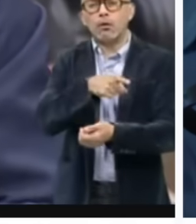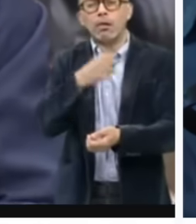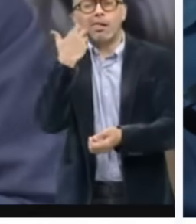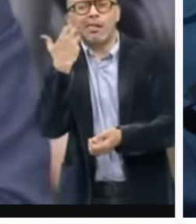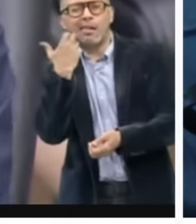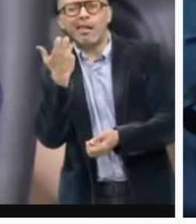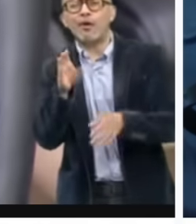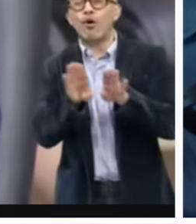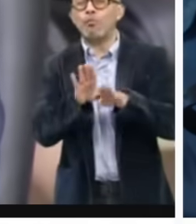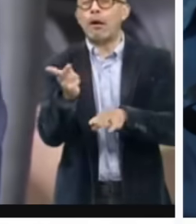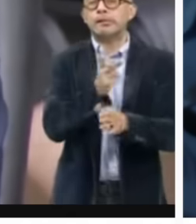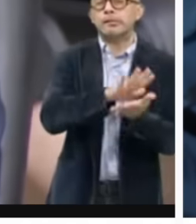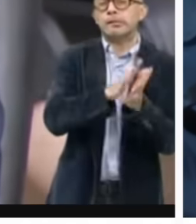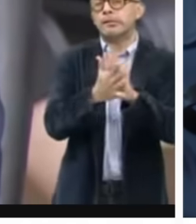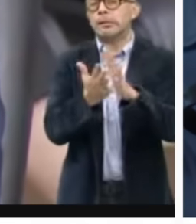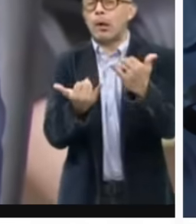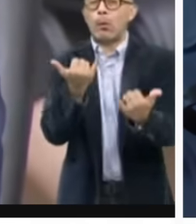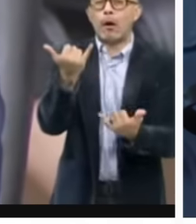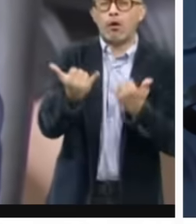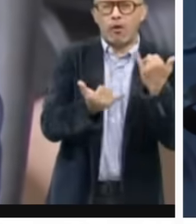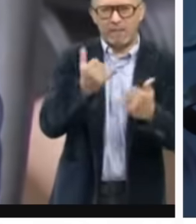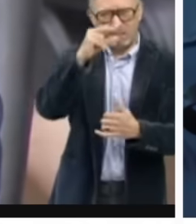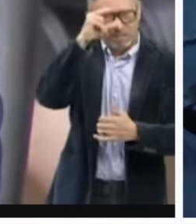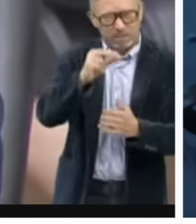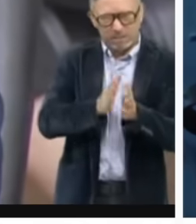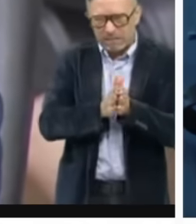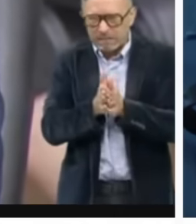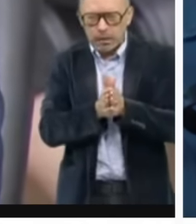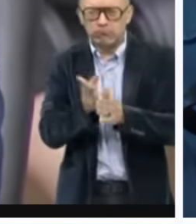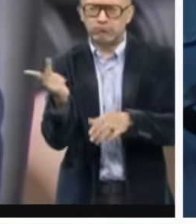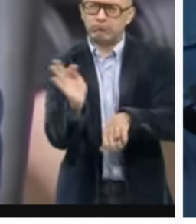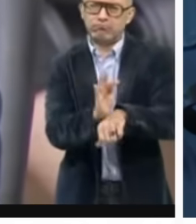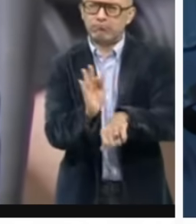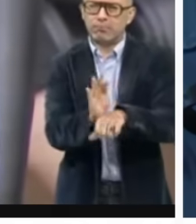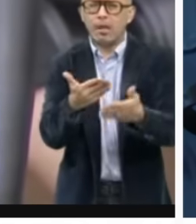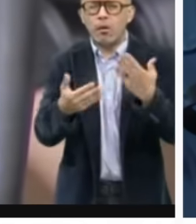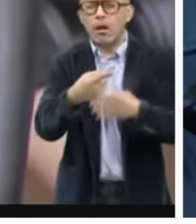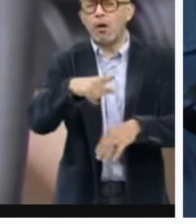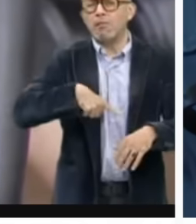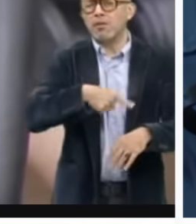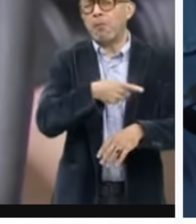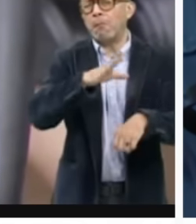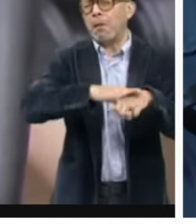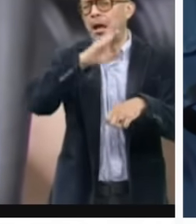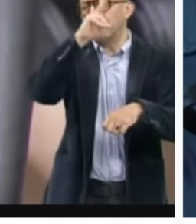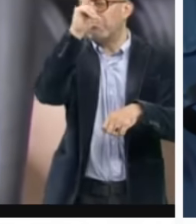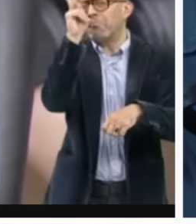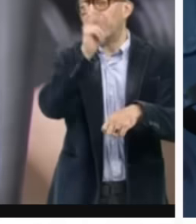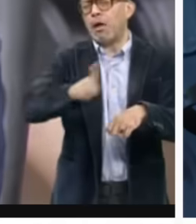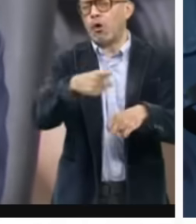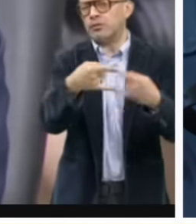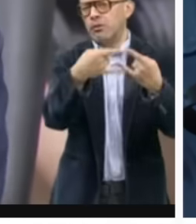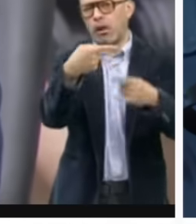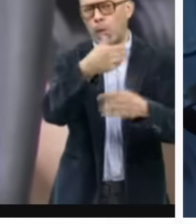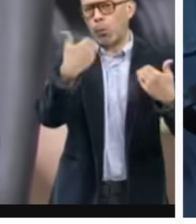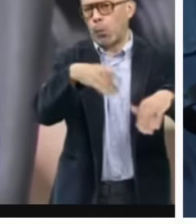porque pues es evidente que este gobierno, el gobierno más arbitrario de la historia, lo presiona